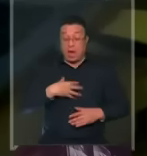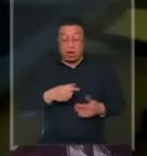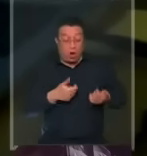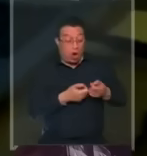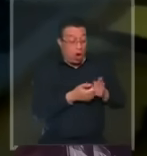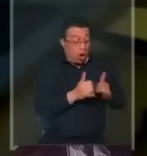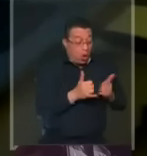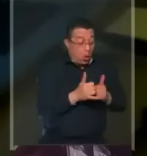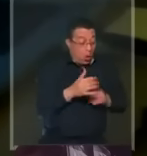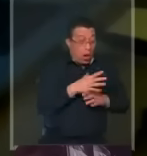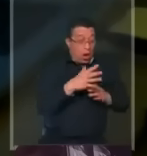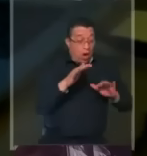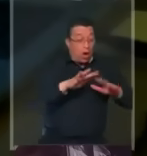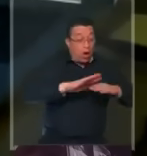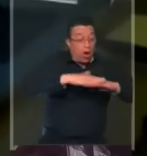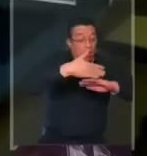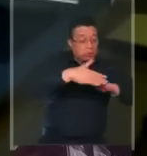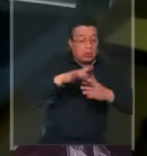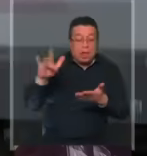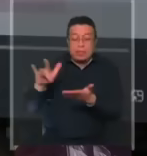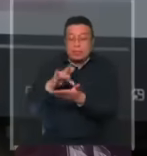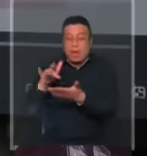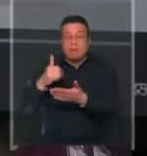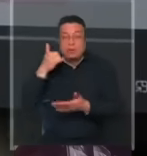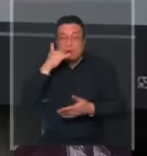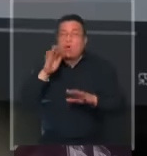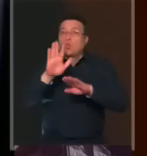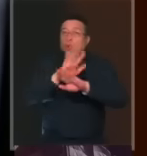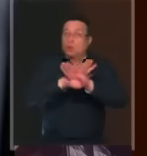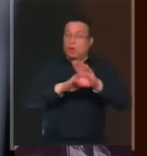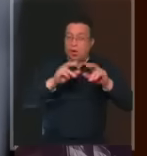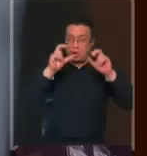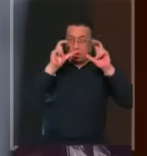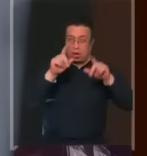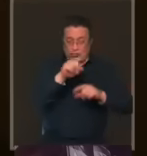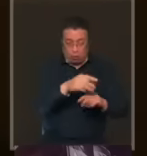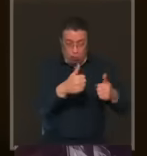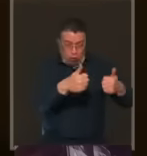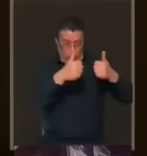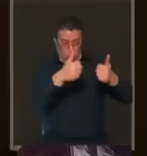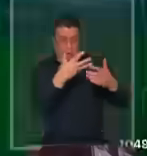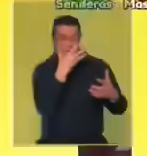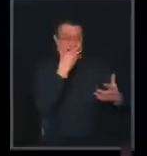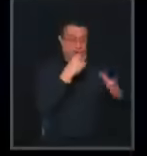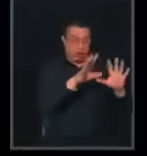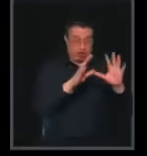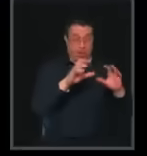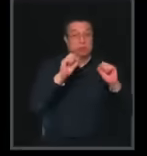videojuegos en el computador, tablet o celular. No todo lo que brilla son diamantes.